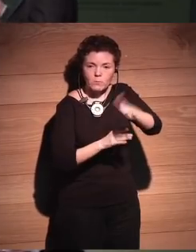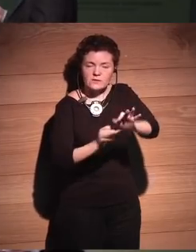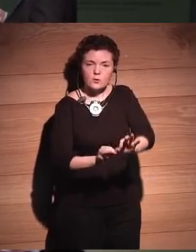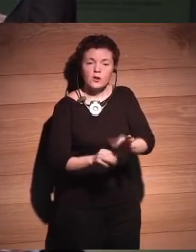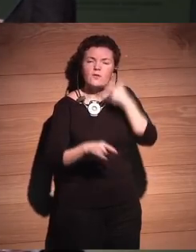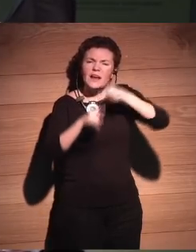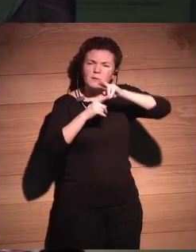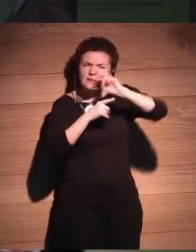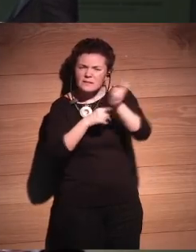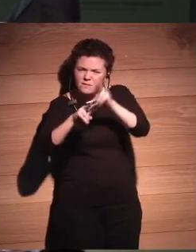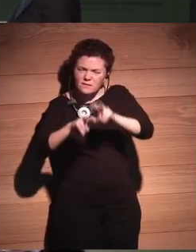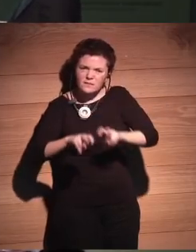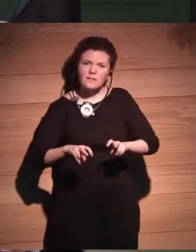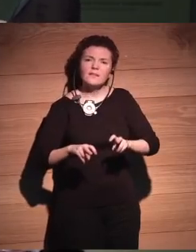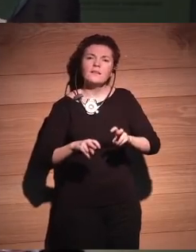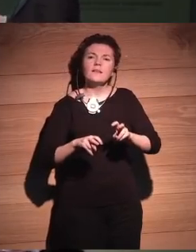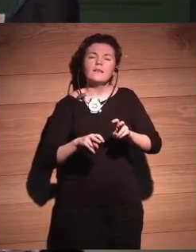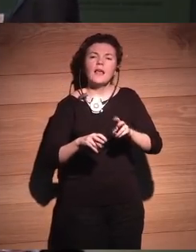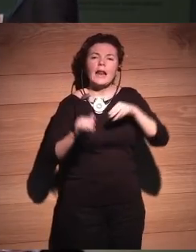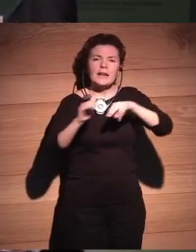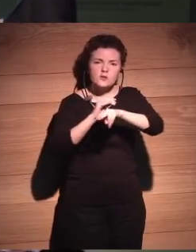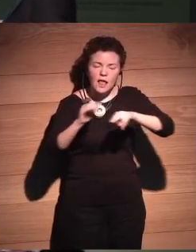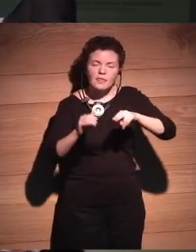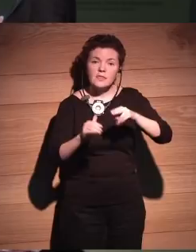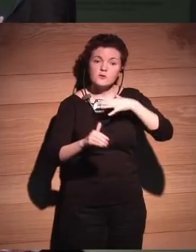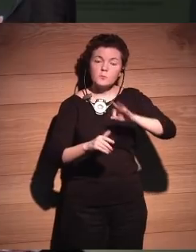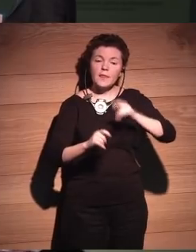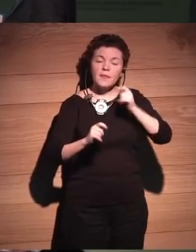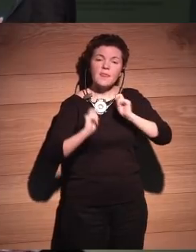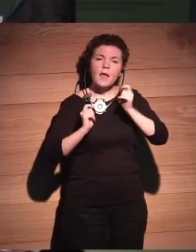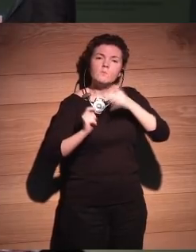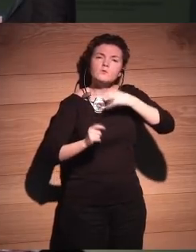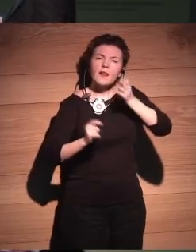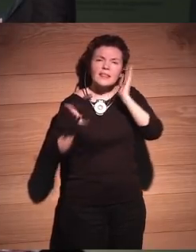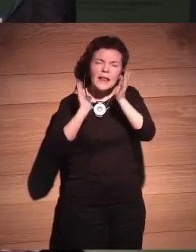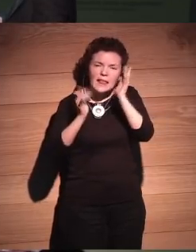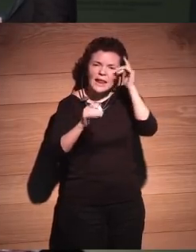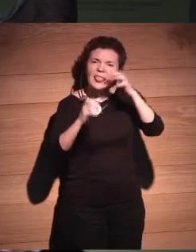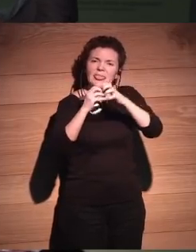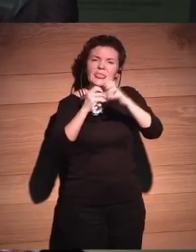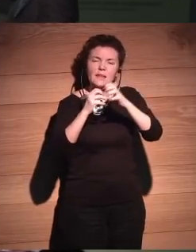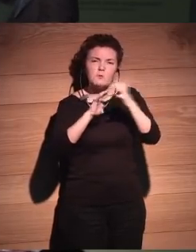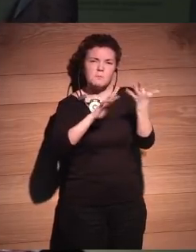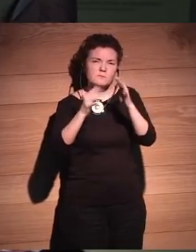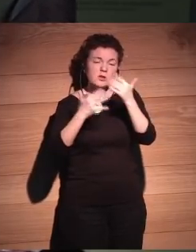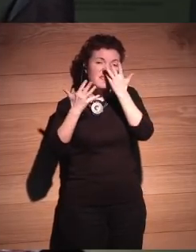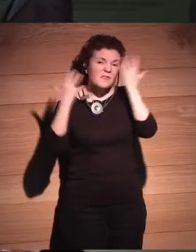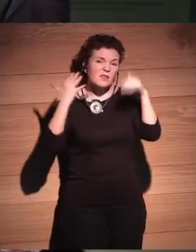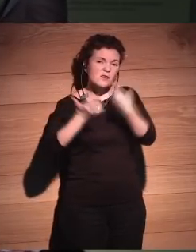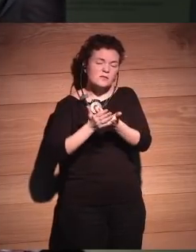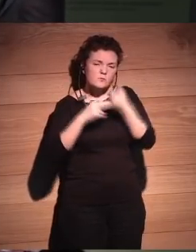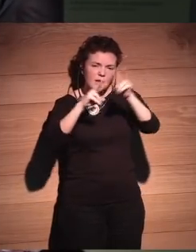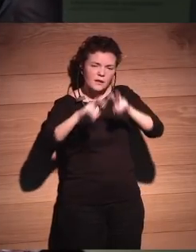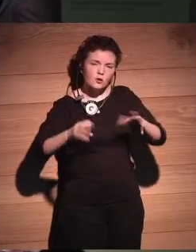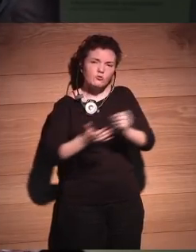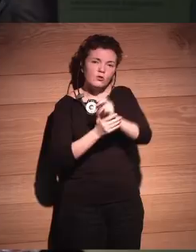herramientas, las resonancias magnéticas, las posibilidades de tratar el cerebro, y durante más o menos hace una década pues estuvimos